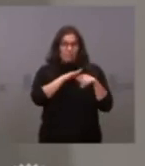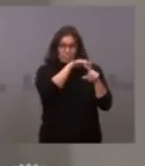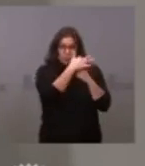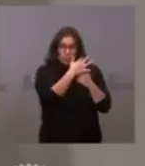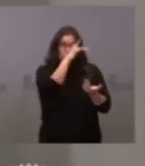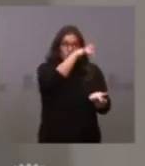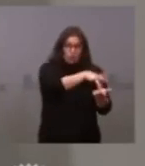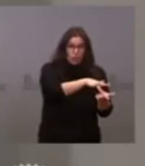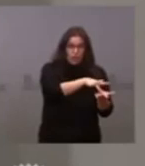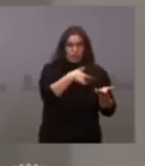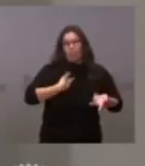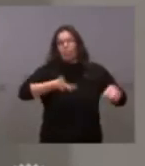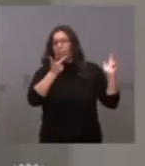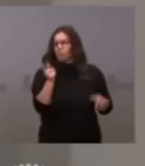sucedan.